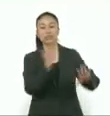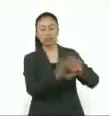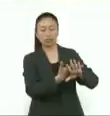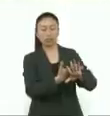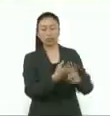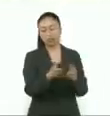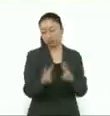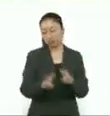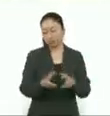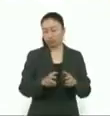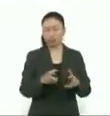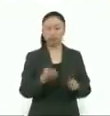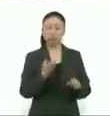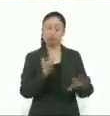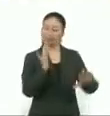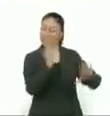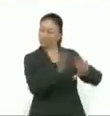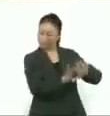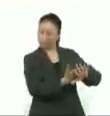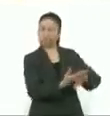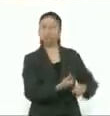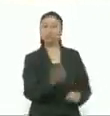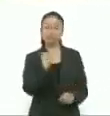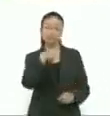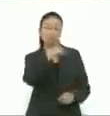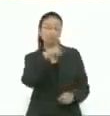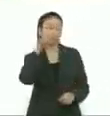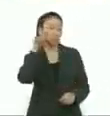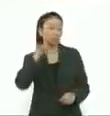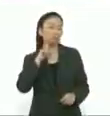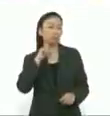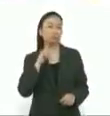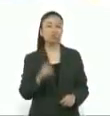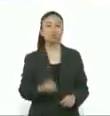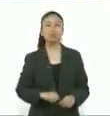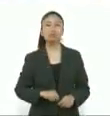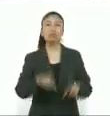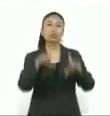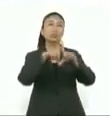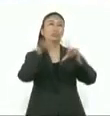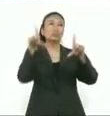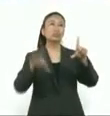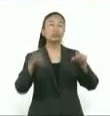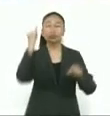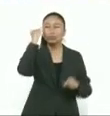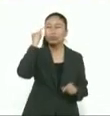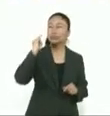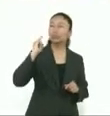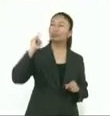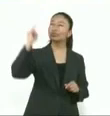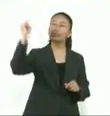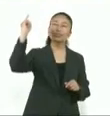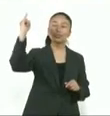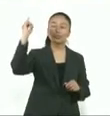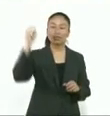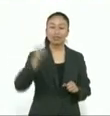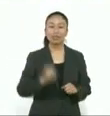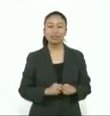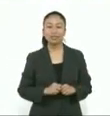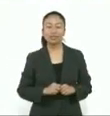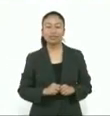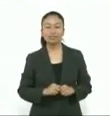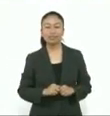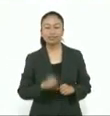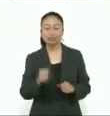neoliberal. Nosotras imaginamos un país como el de Gioconda Belli y podemos